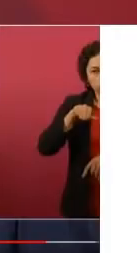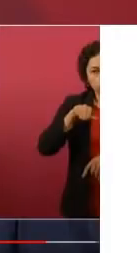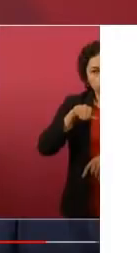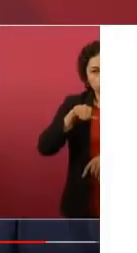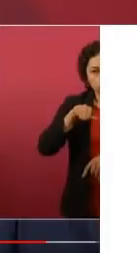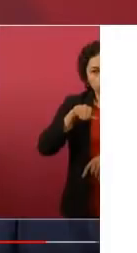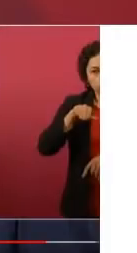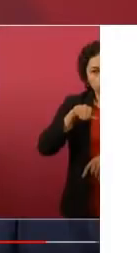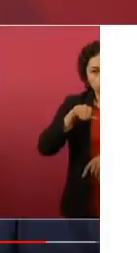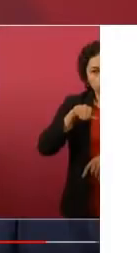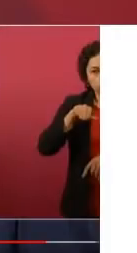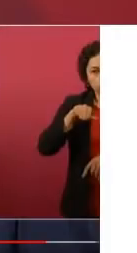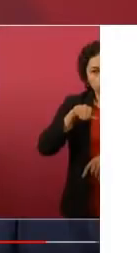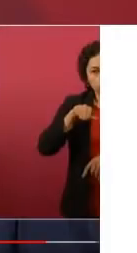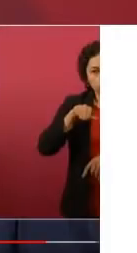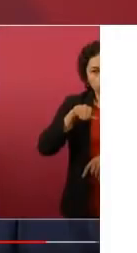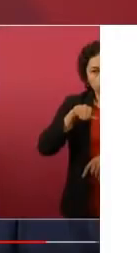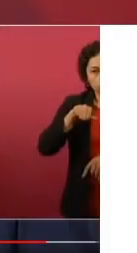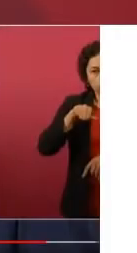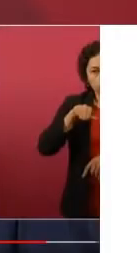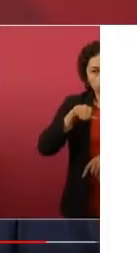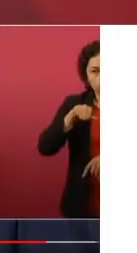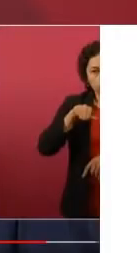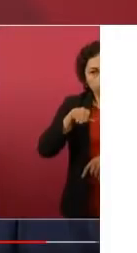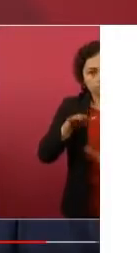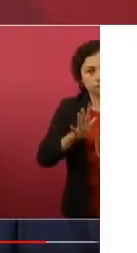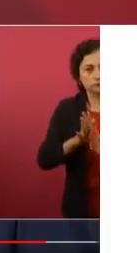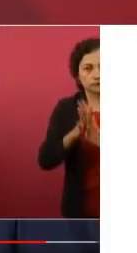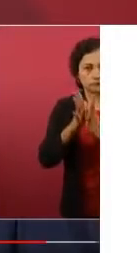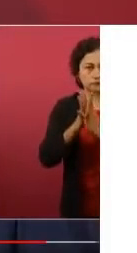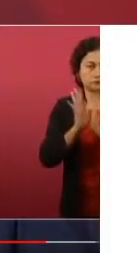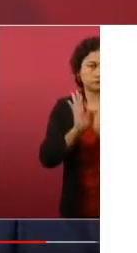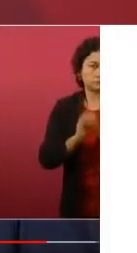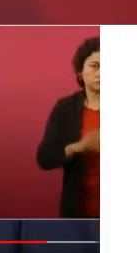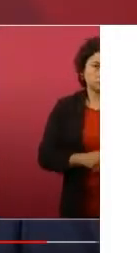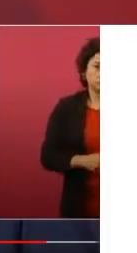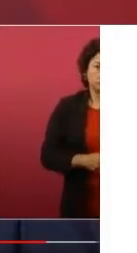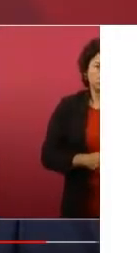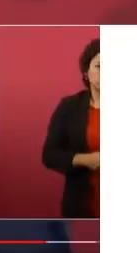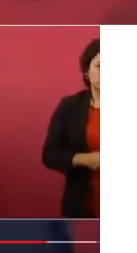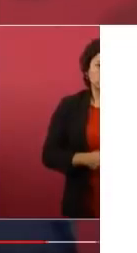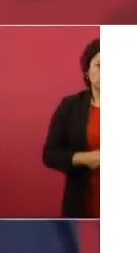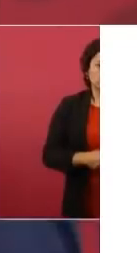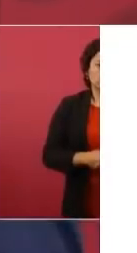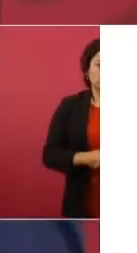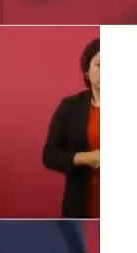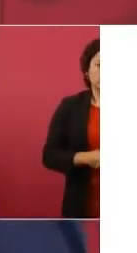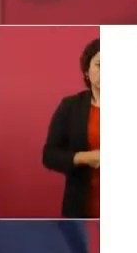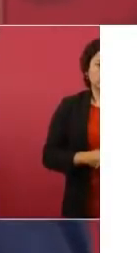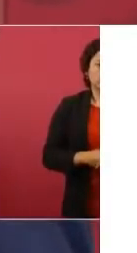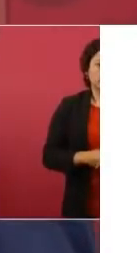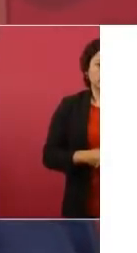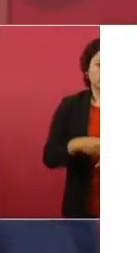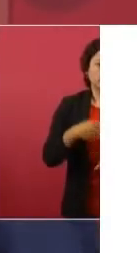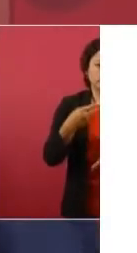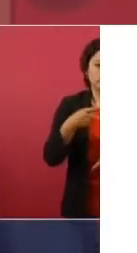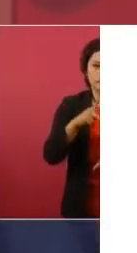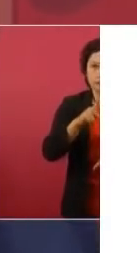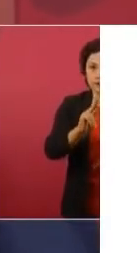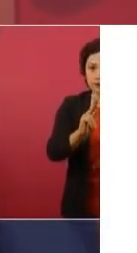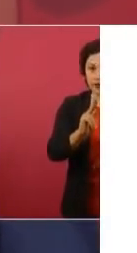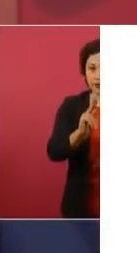por la ambición al dinero pero hay muchísimos